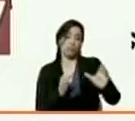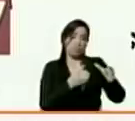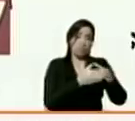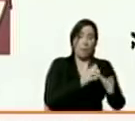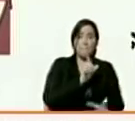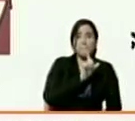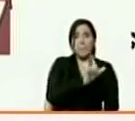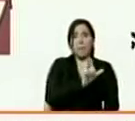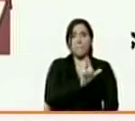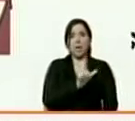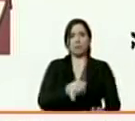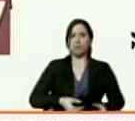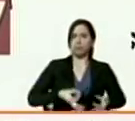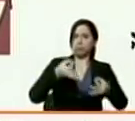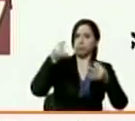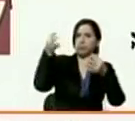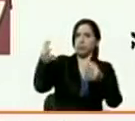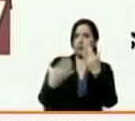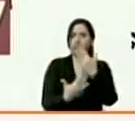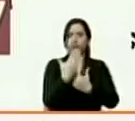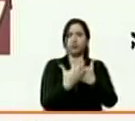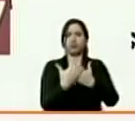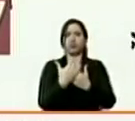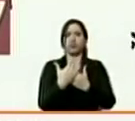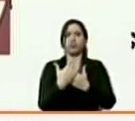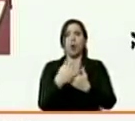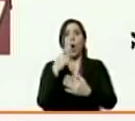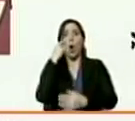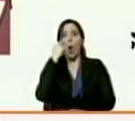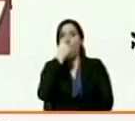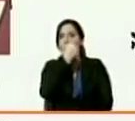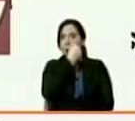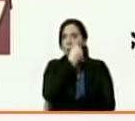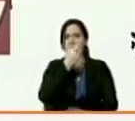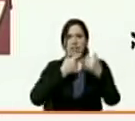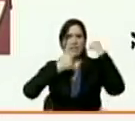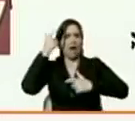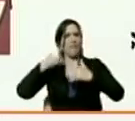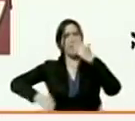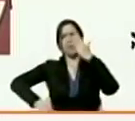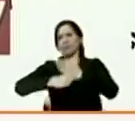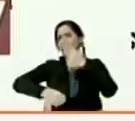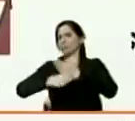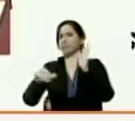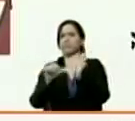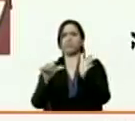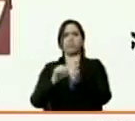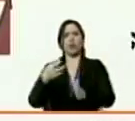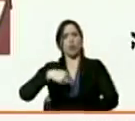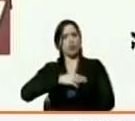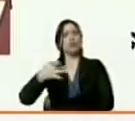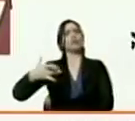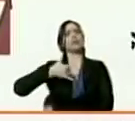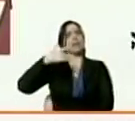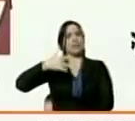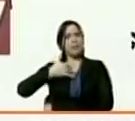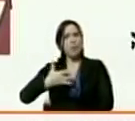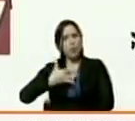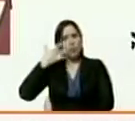Unido de Venezuela presenta su tarjeta con los ojitos de Chávez donde vaya. Nosotros sentimos orgullo de presentar nuestra tarjeta